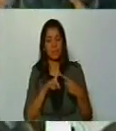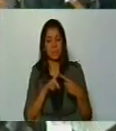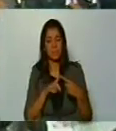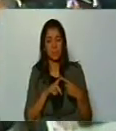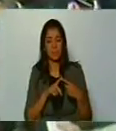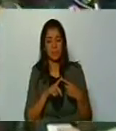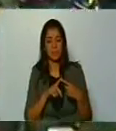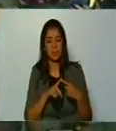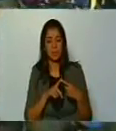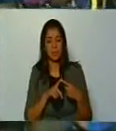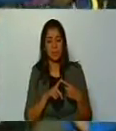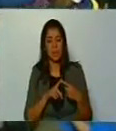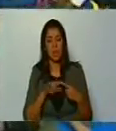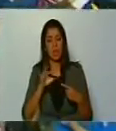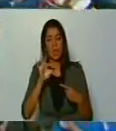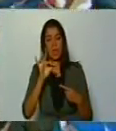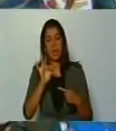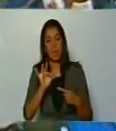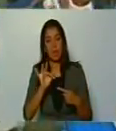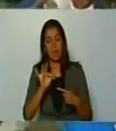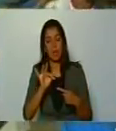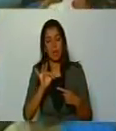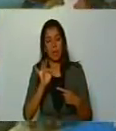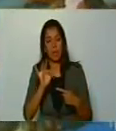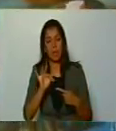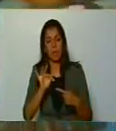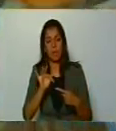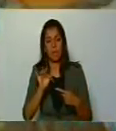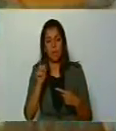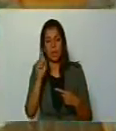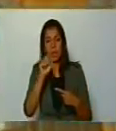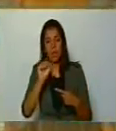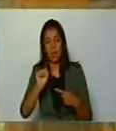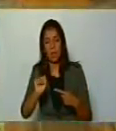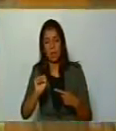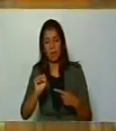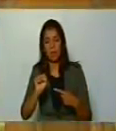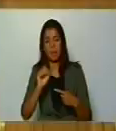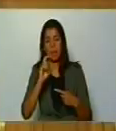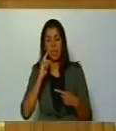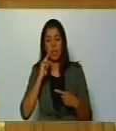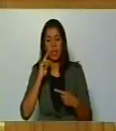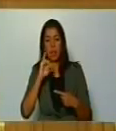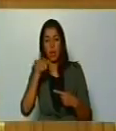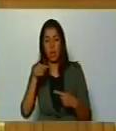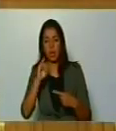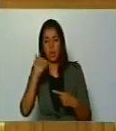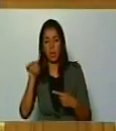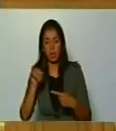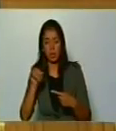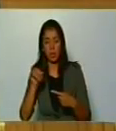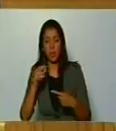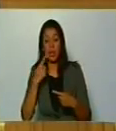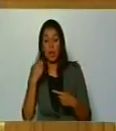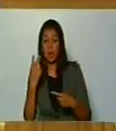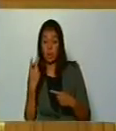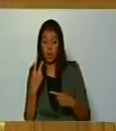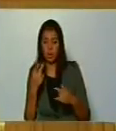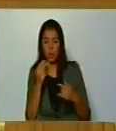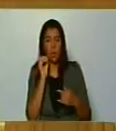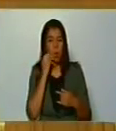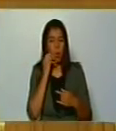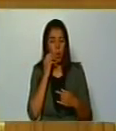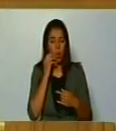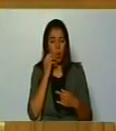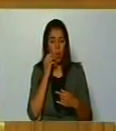FSZS y JJZS. Repito, todas sus